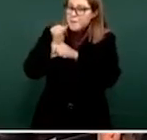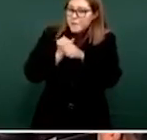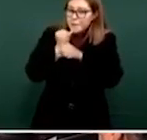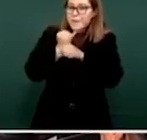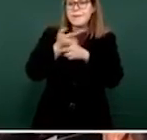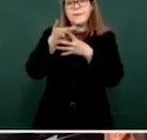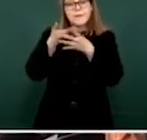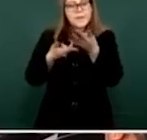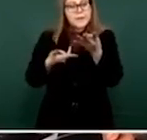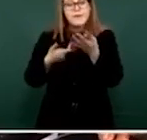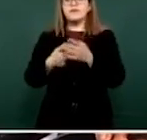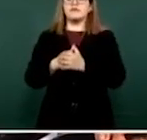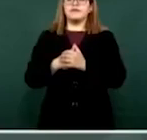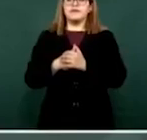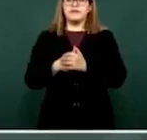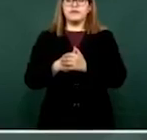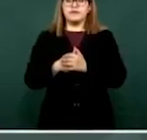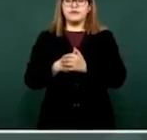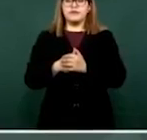los